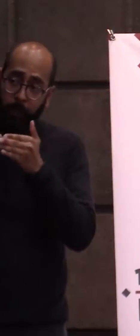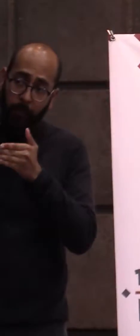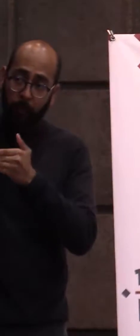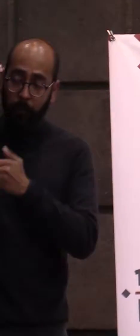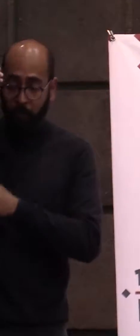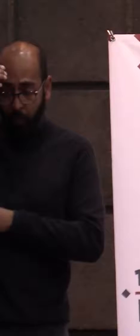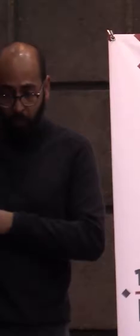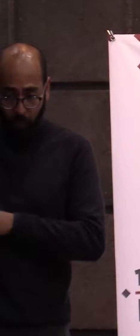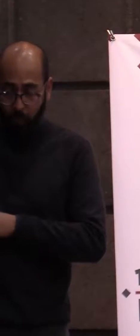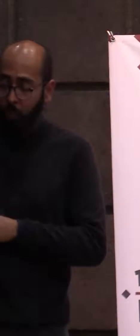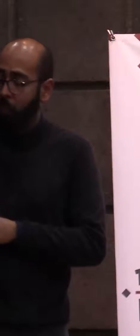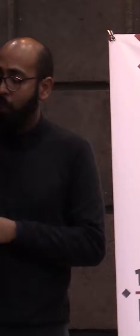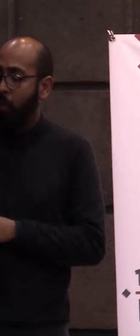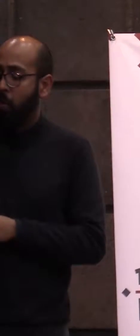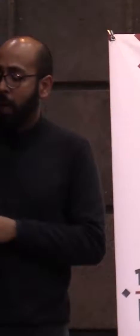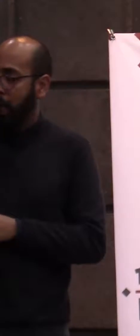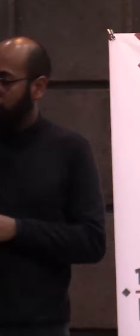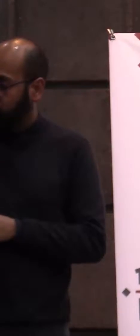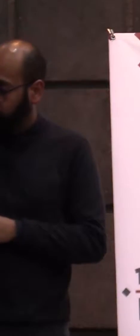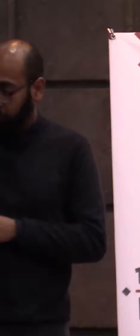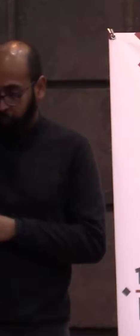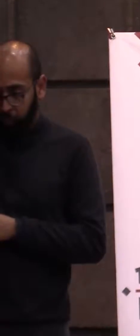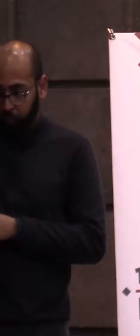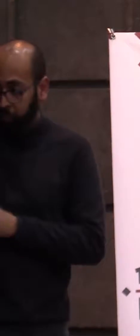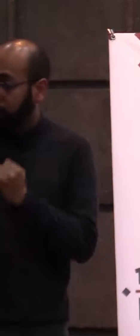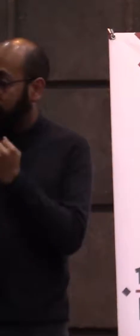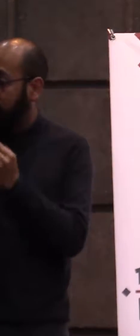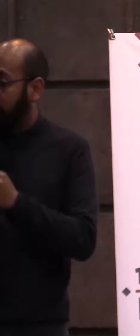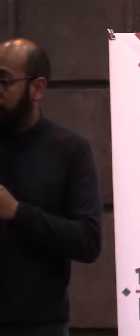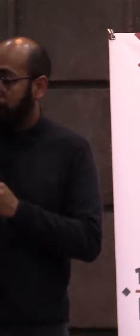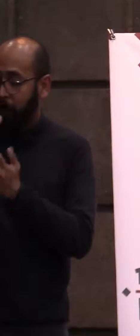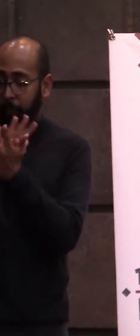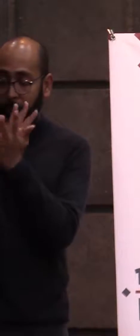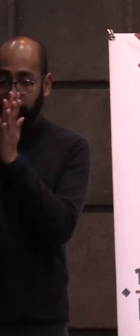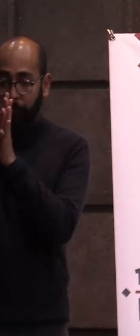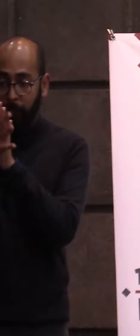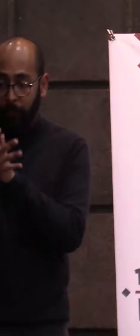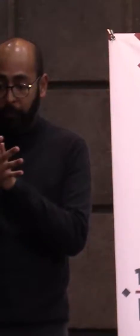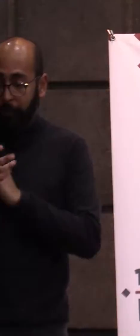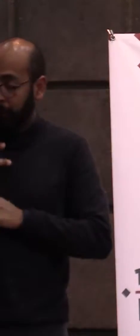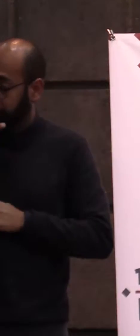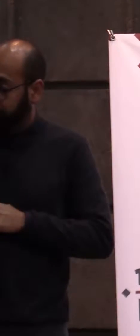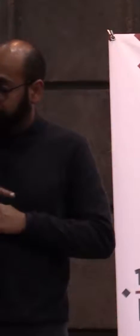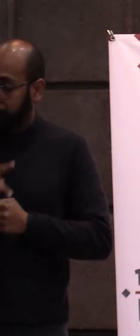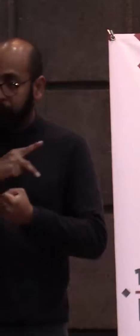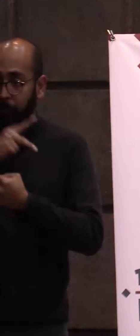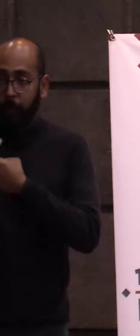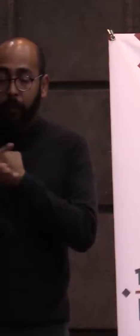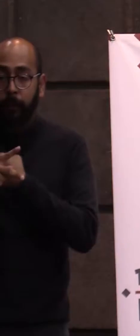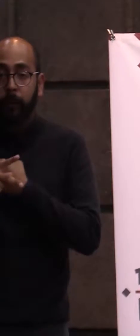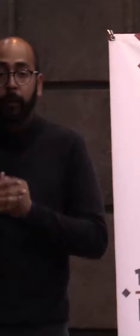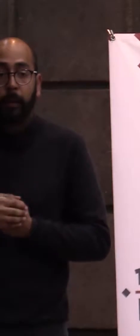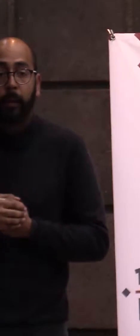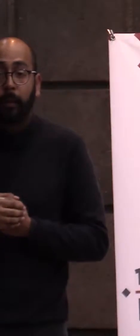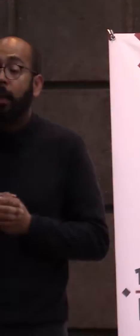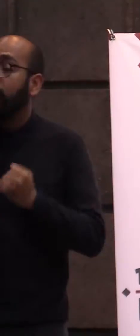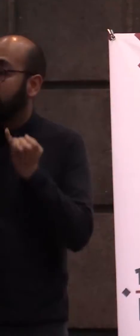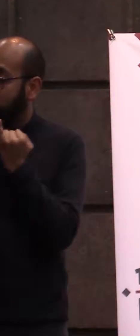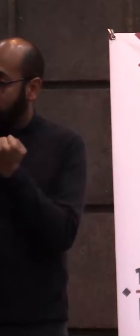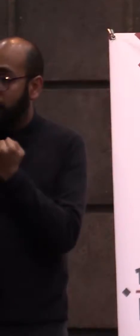María Morelos y Pavón en la primera gran transformación de este país, como lo